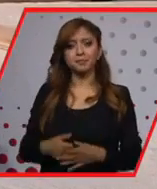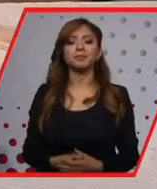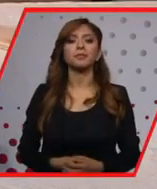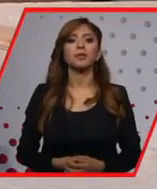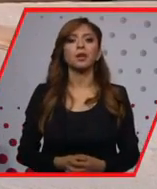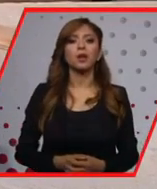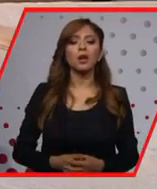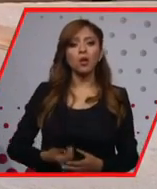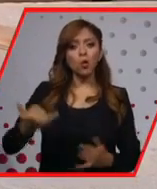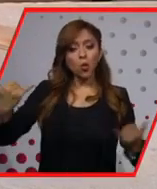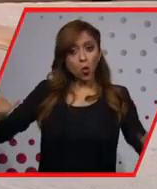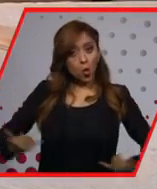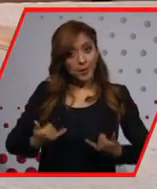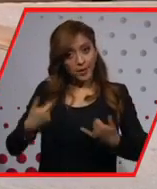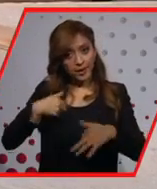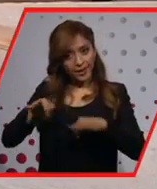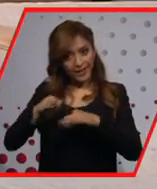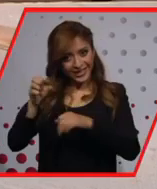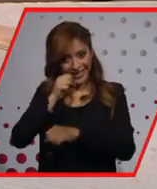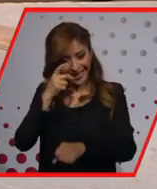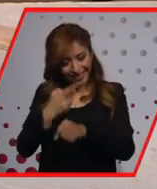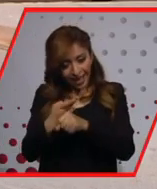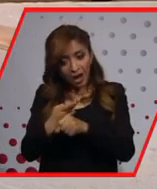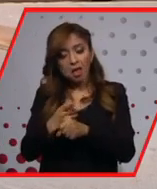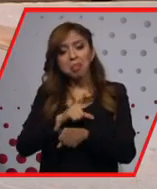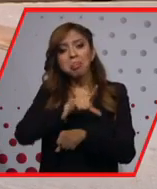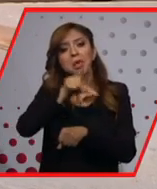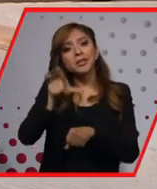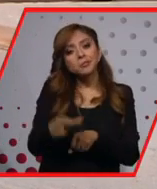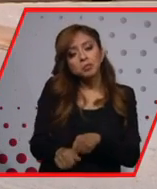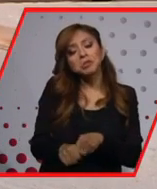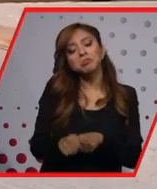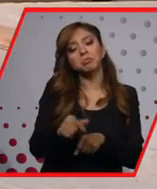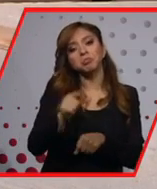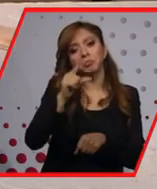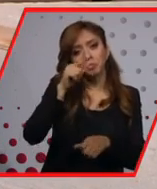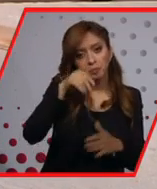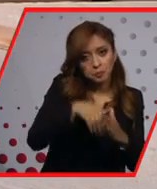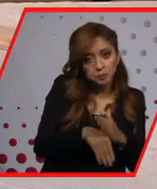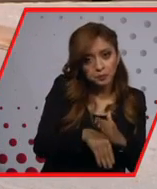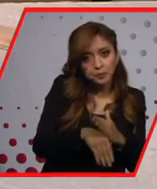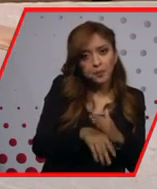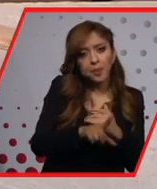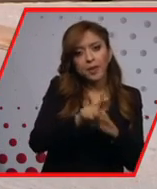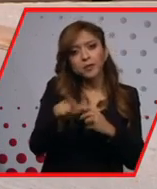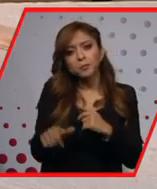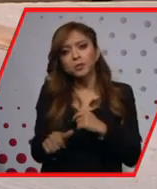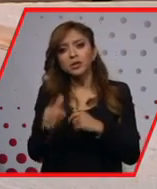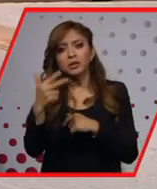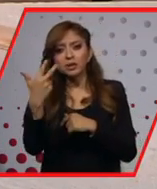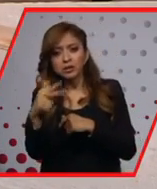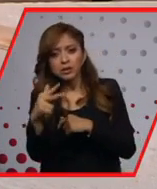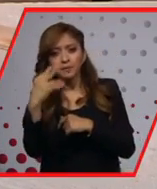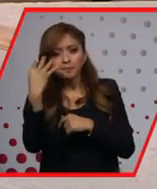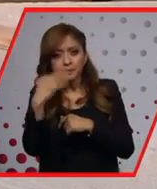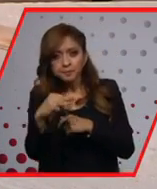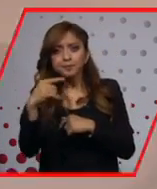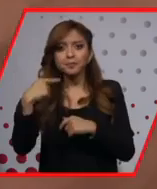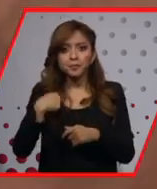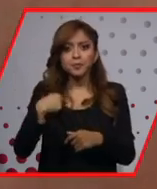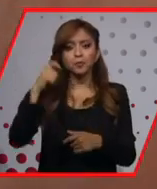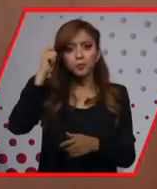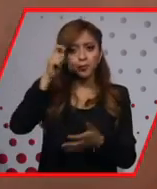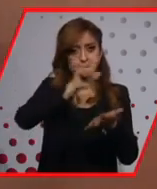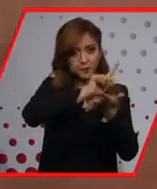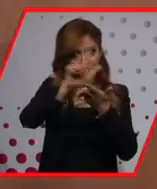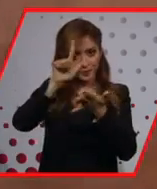de secretaria, pero pues después ya no se pudo y de como 13, 14 años trabajé de limpieza.